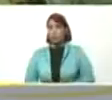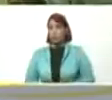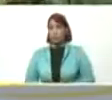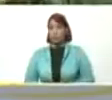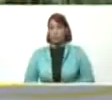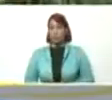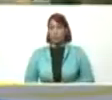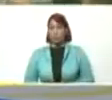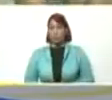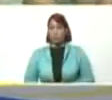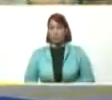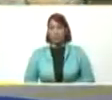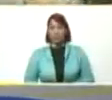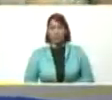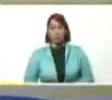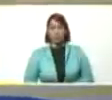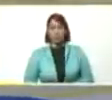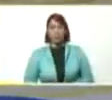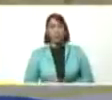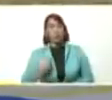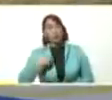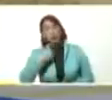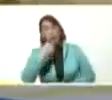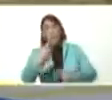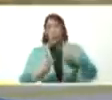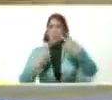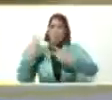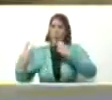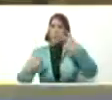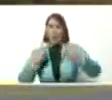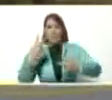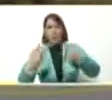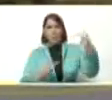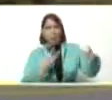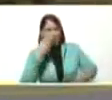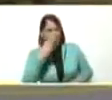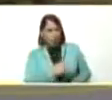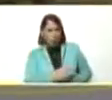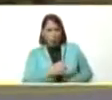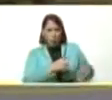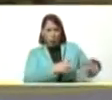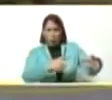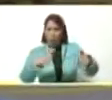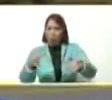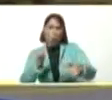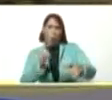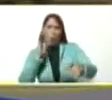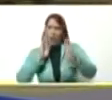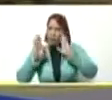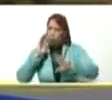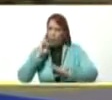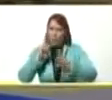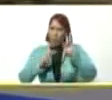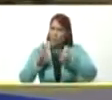Yo voy por cualquier ciudad o pueblo de Venezuela y estoy mosca con la basura, con los huecos, con la situación.